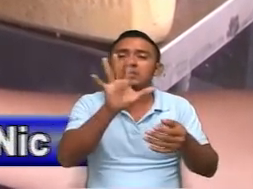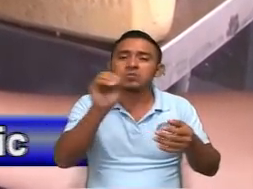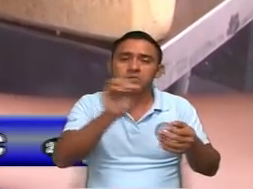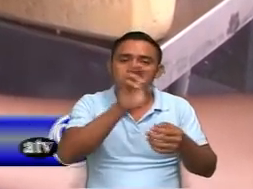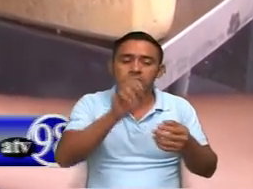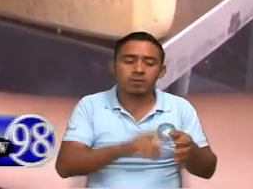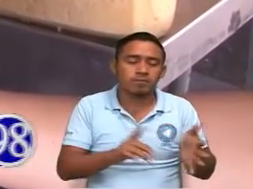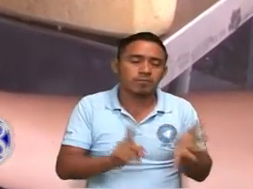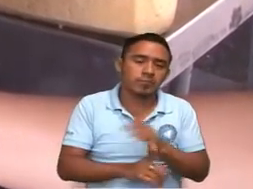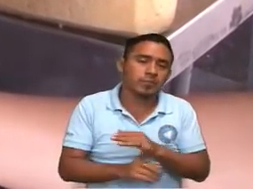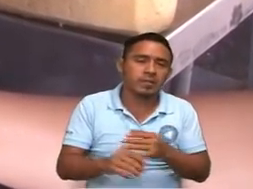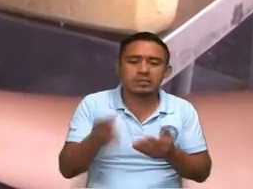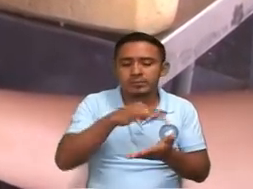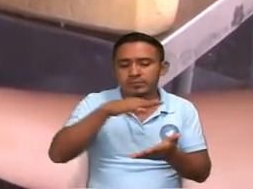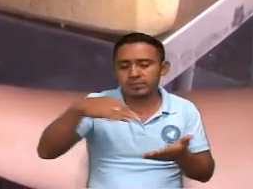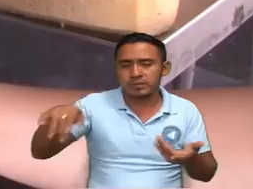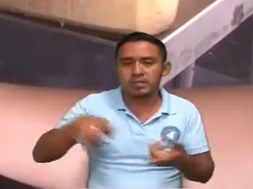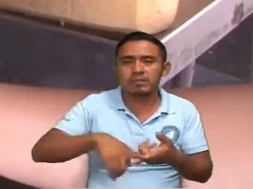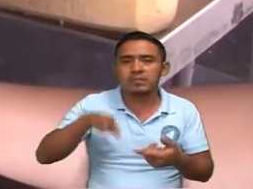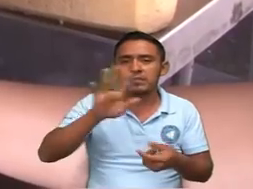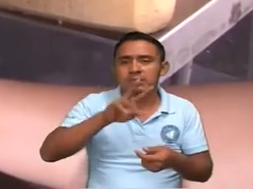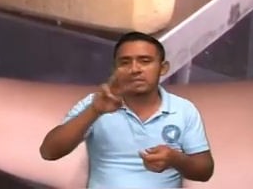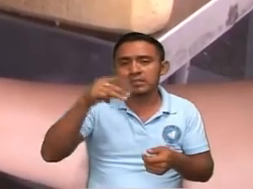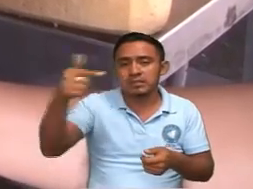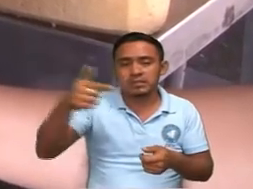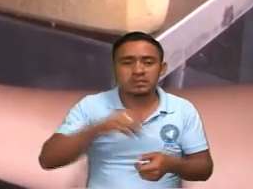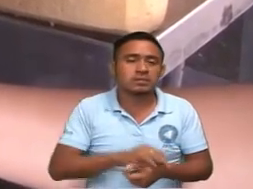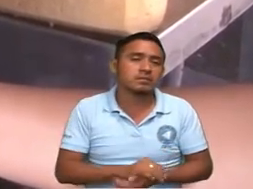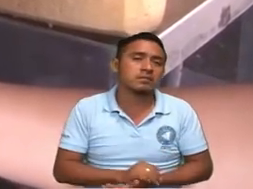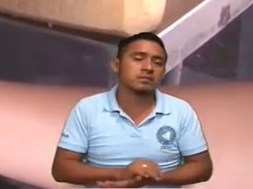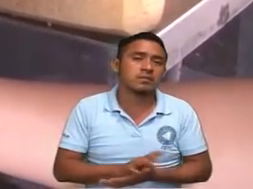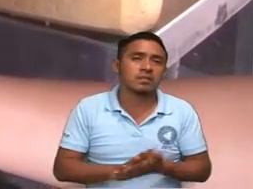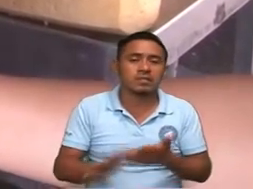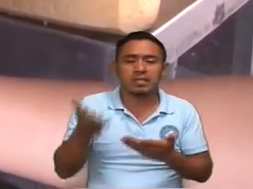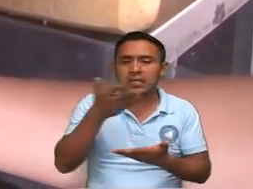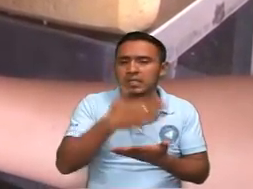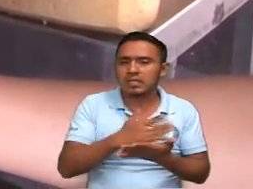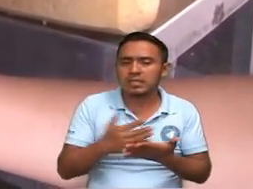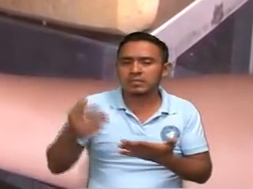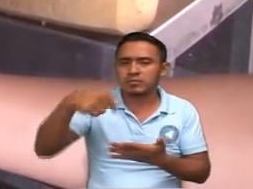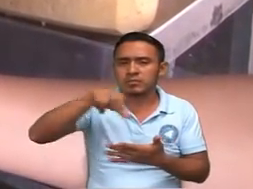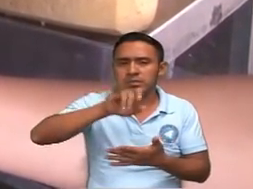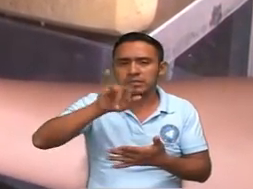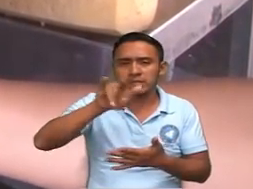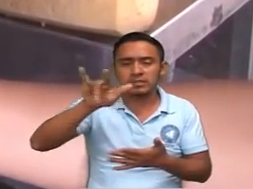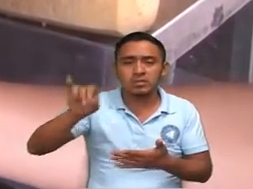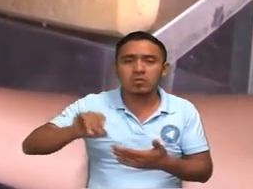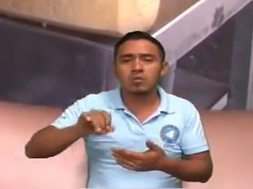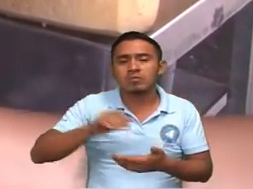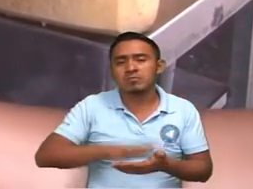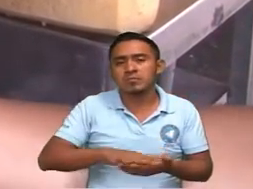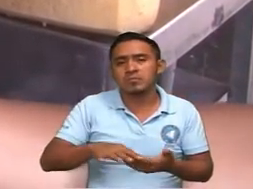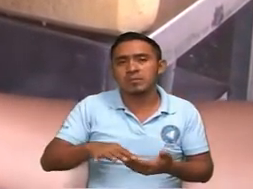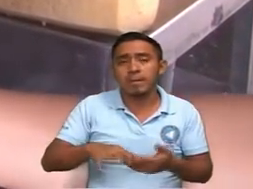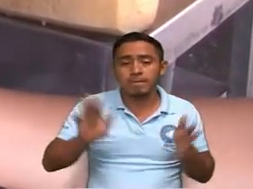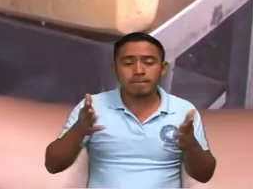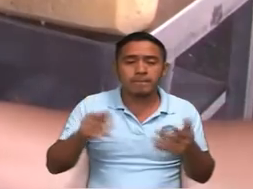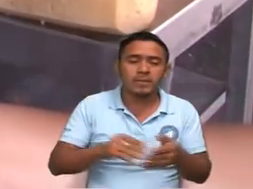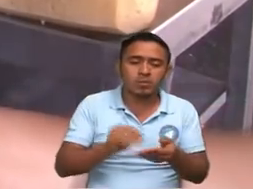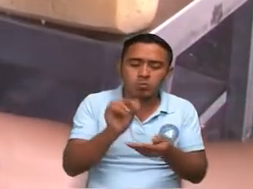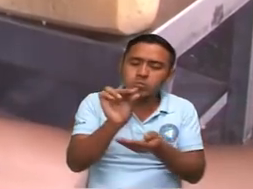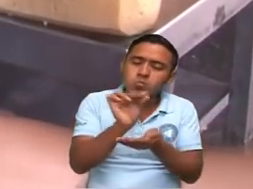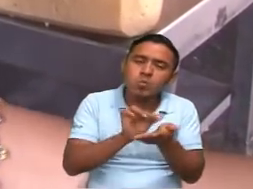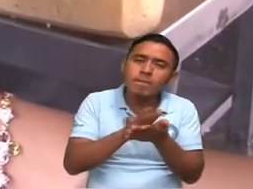la crema a 37 por mayor y el queso quesillo a 50 por mayor. Y las